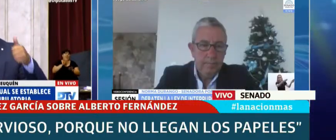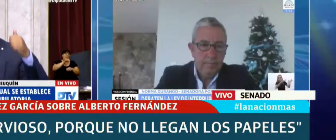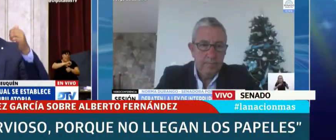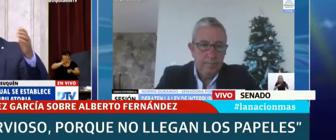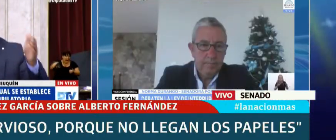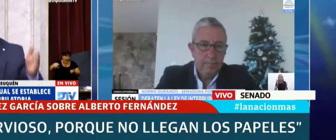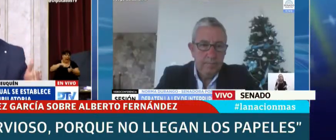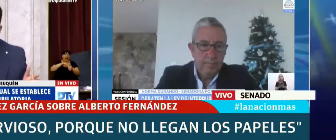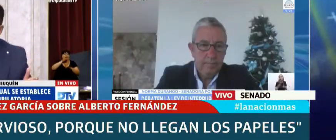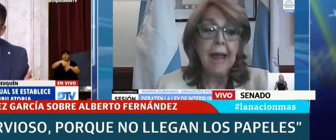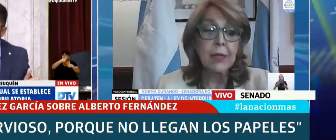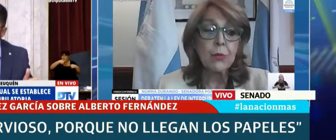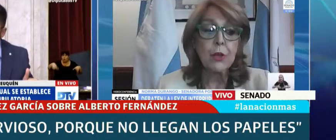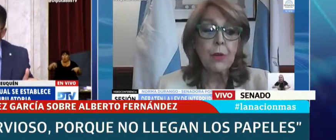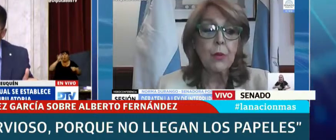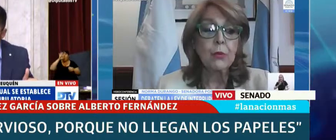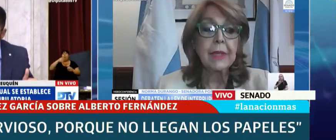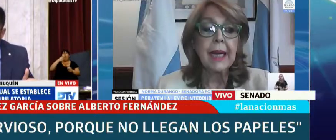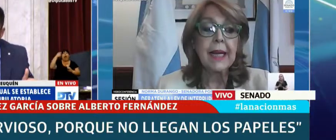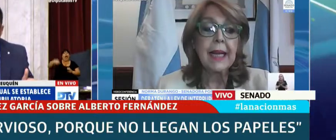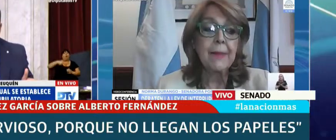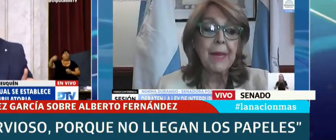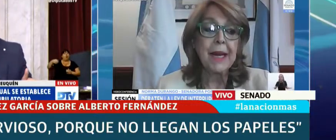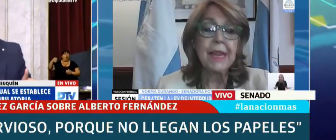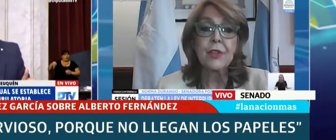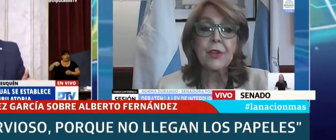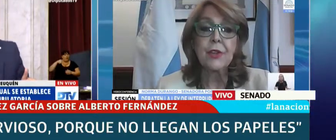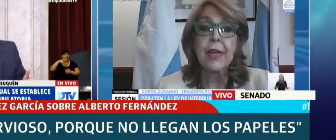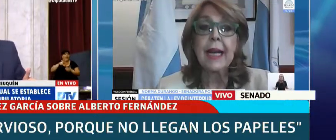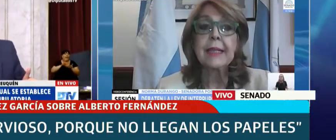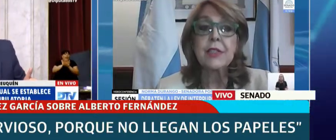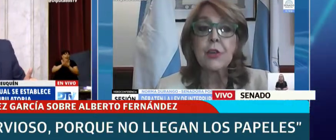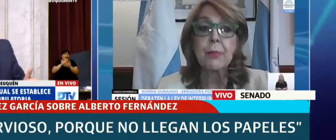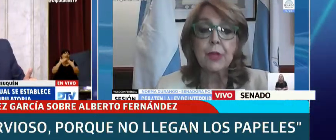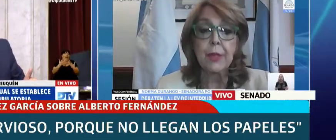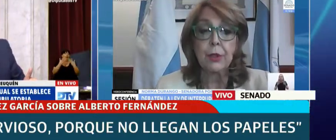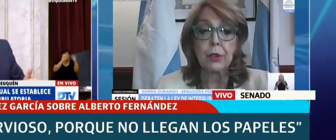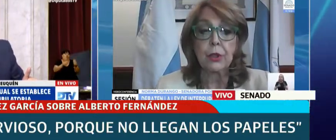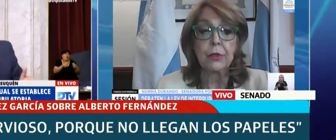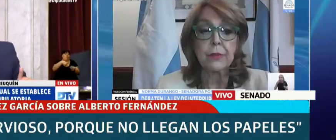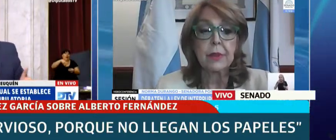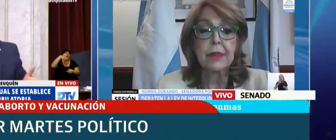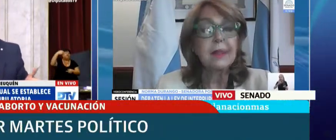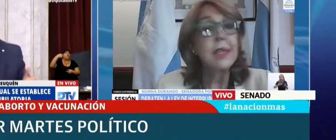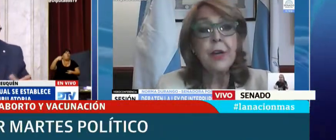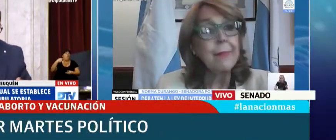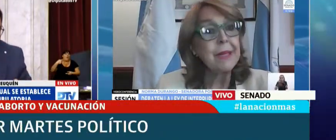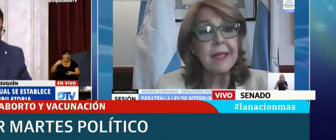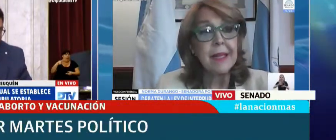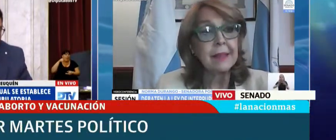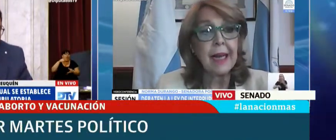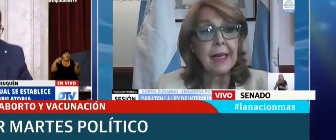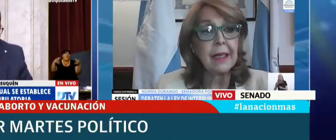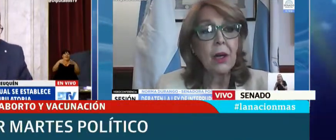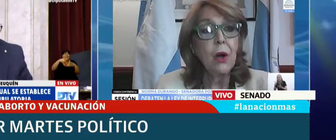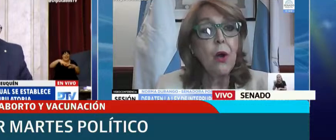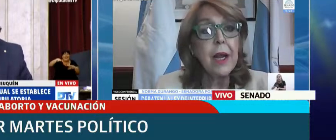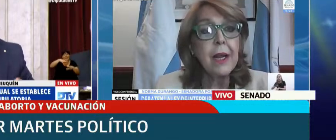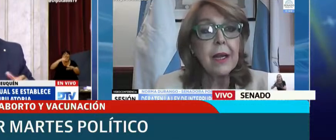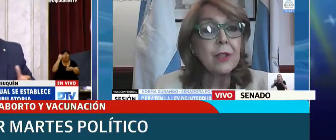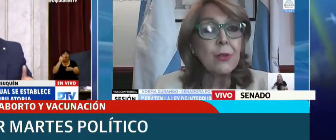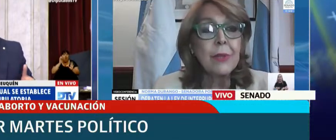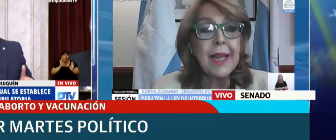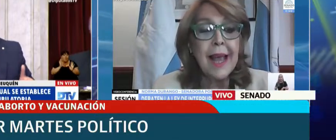vacuna como por ejemplo hizo kiciloff esta mañana bueno en parte este es el enojo que no termino de plasmarse al primer día igualmente el